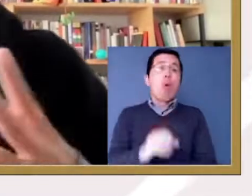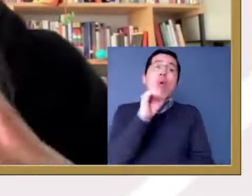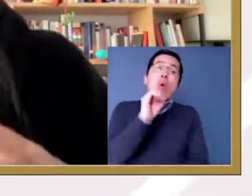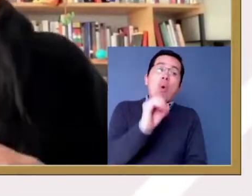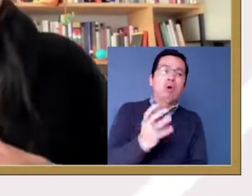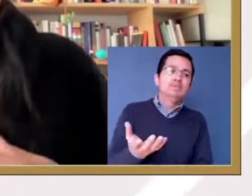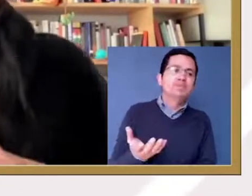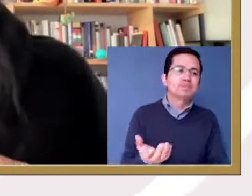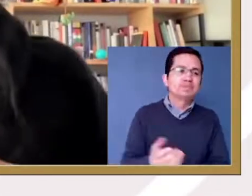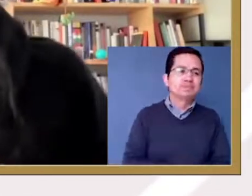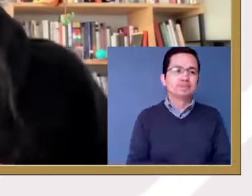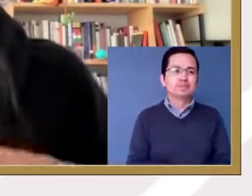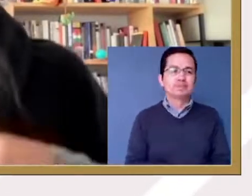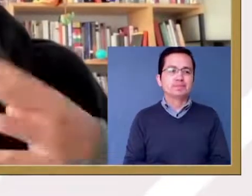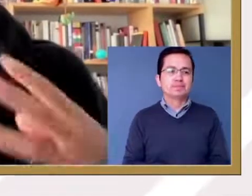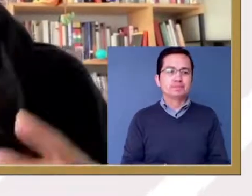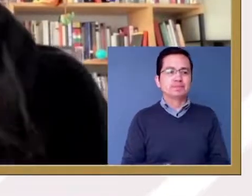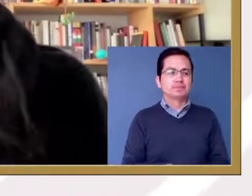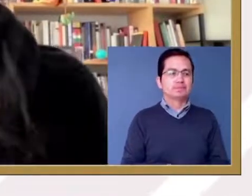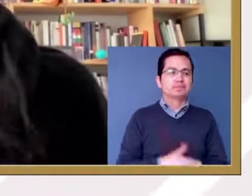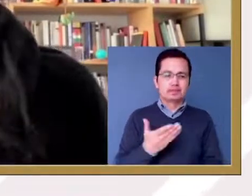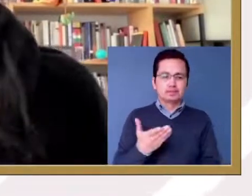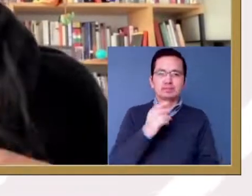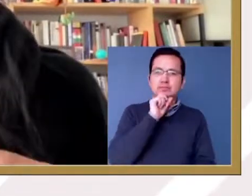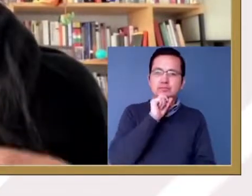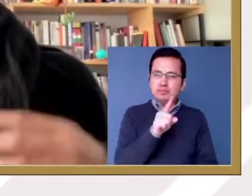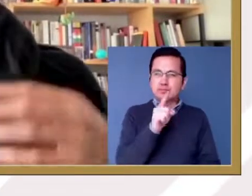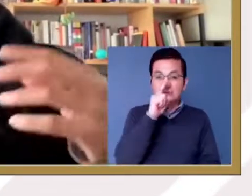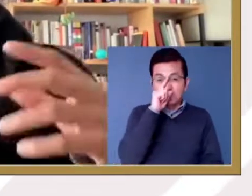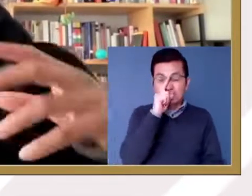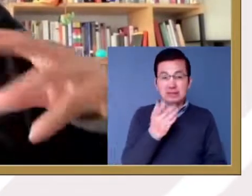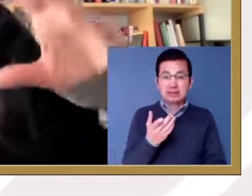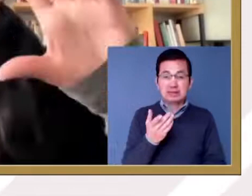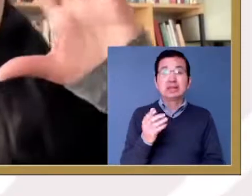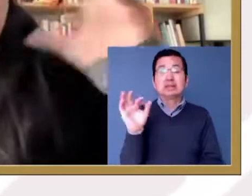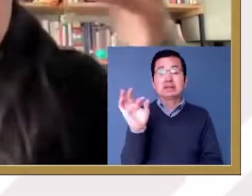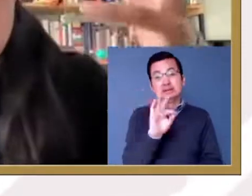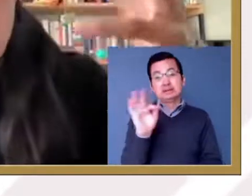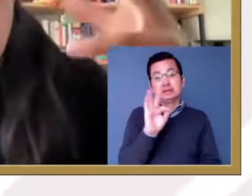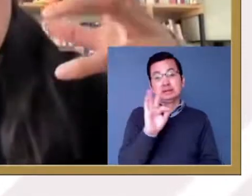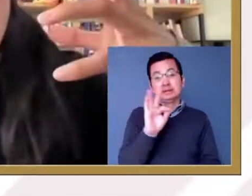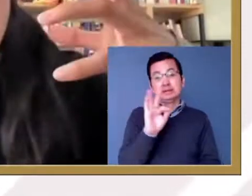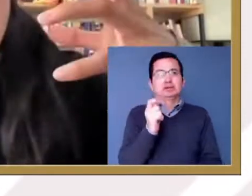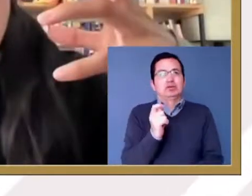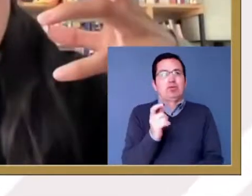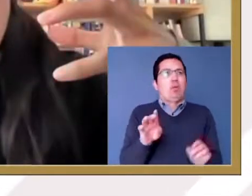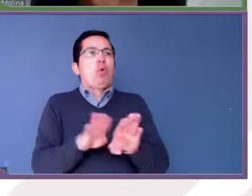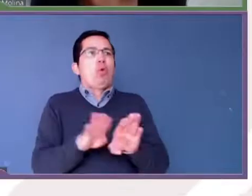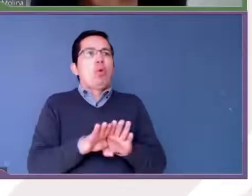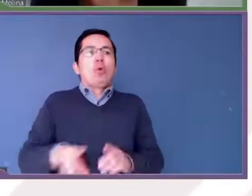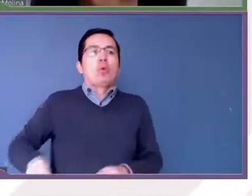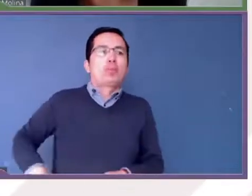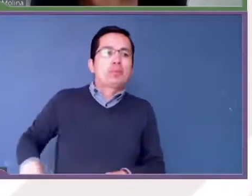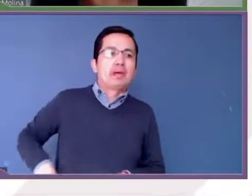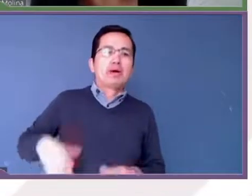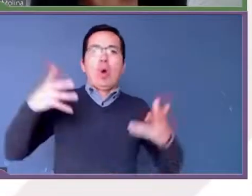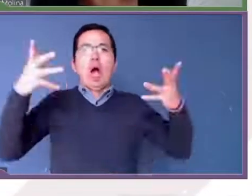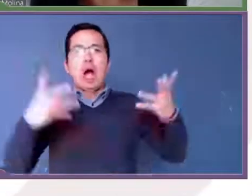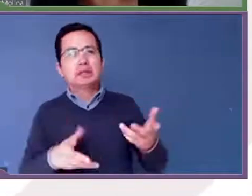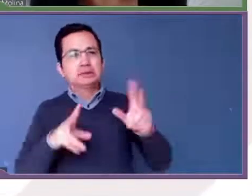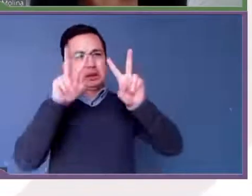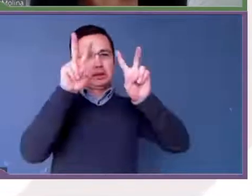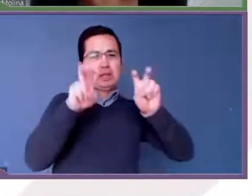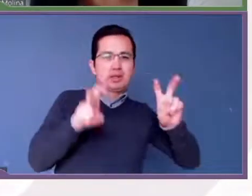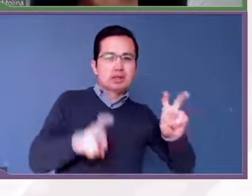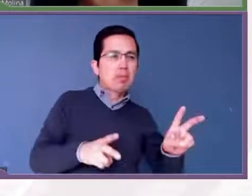supuesto que tiene que ver en todo caso con la importancia del discurso público y la agenda pública que se ha movido un